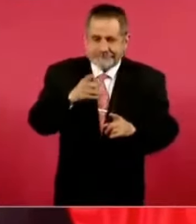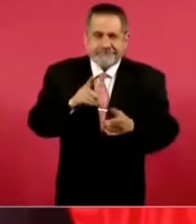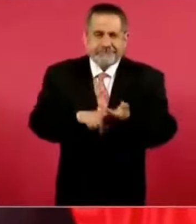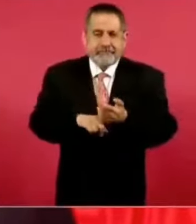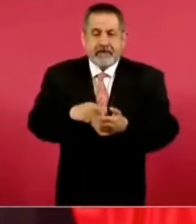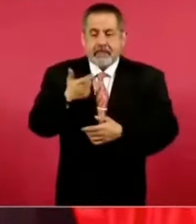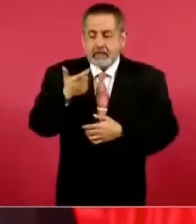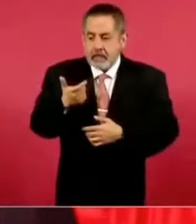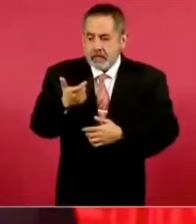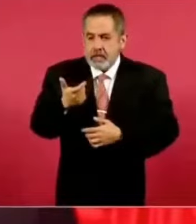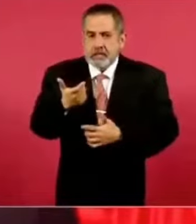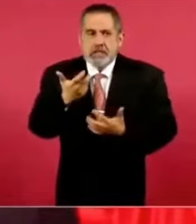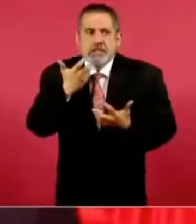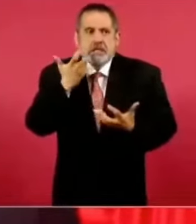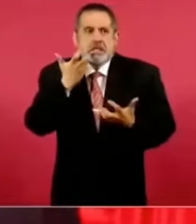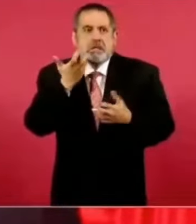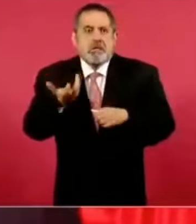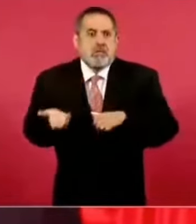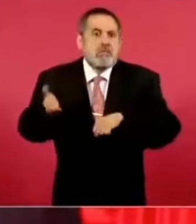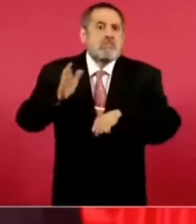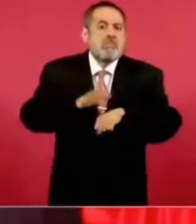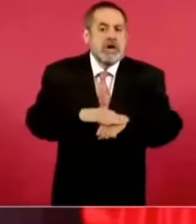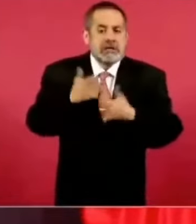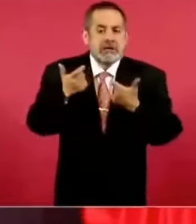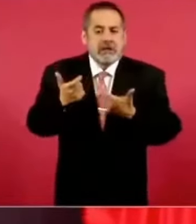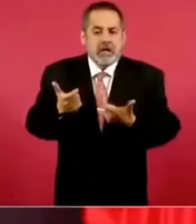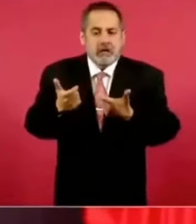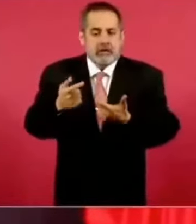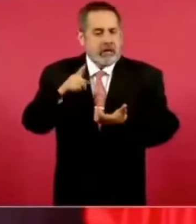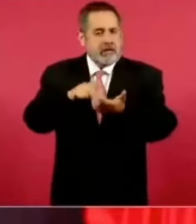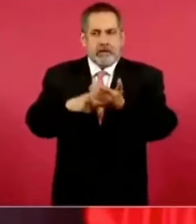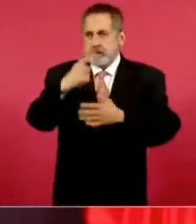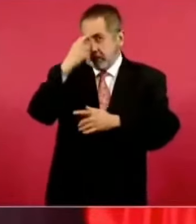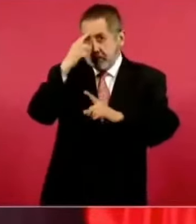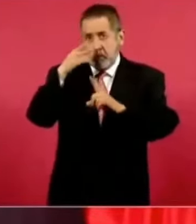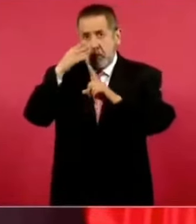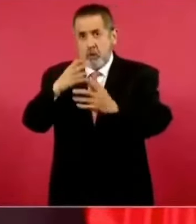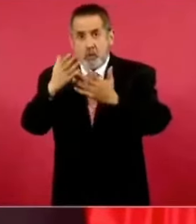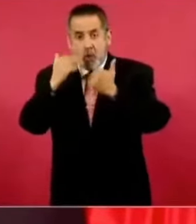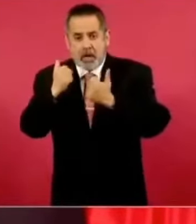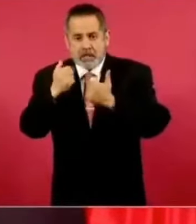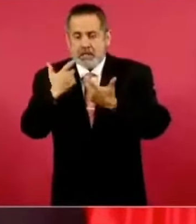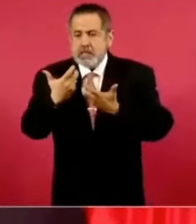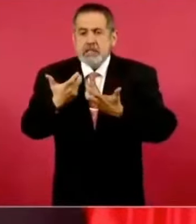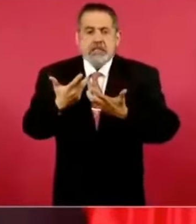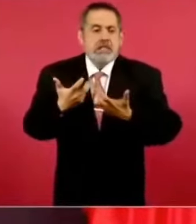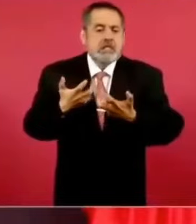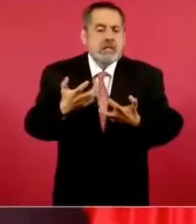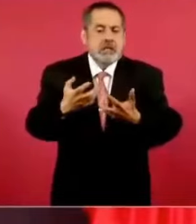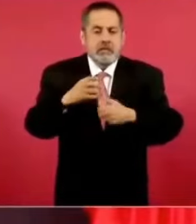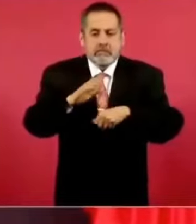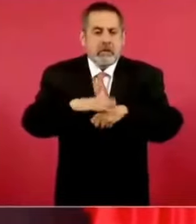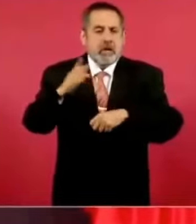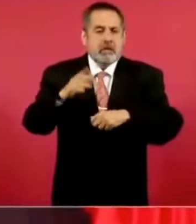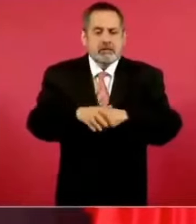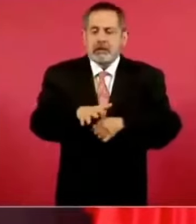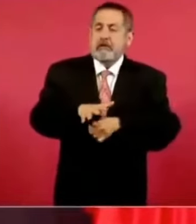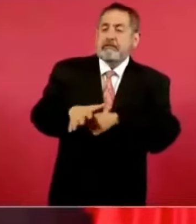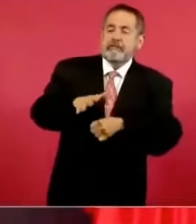dinero llama dinero, cuando no hay principios, cuando no hay ideales, que no tienen